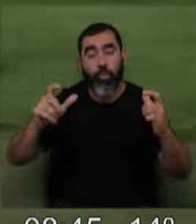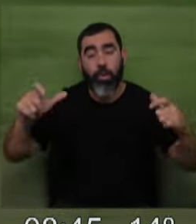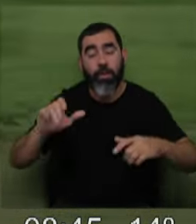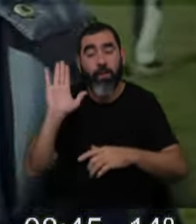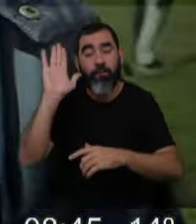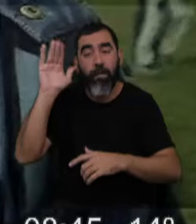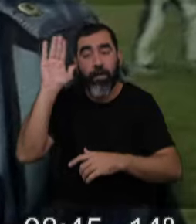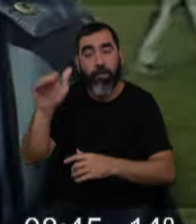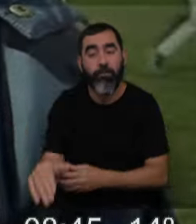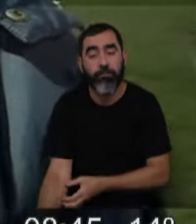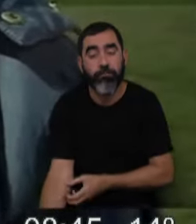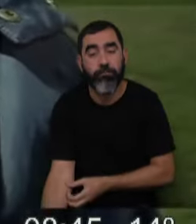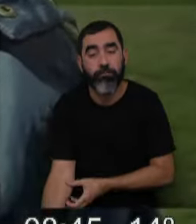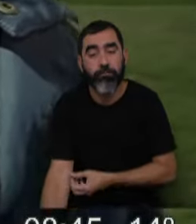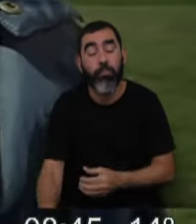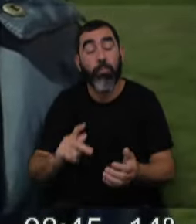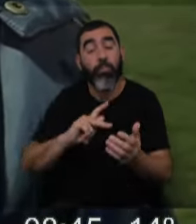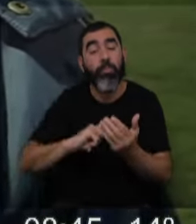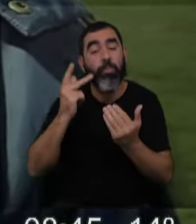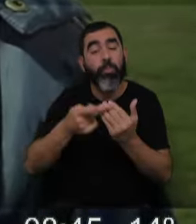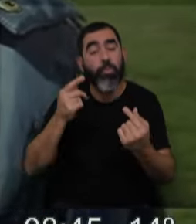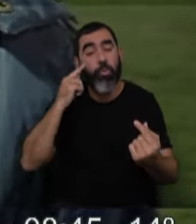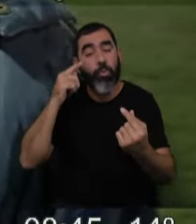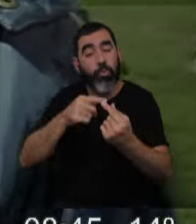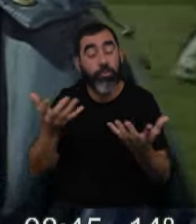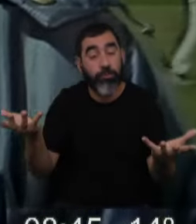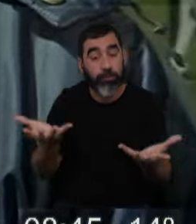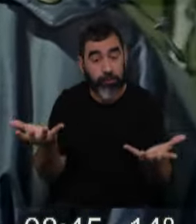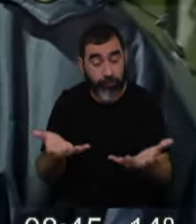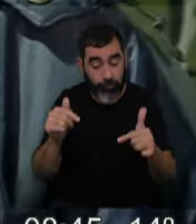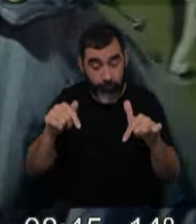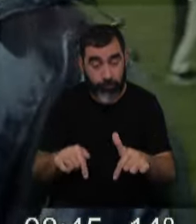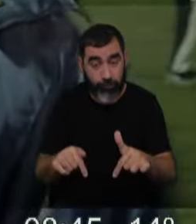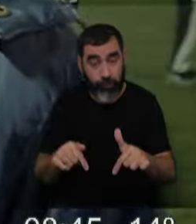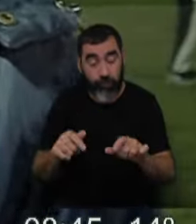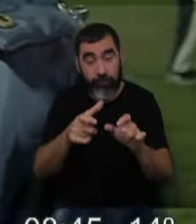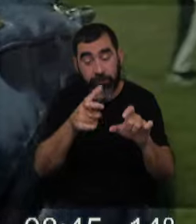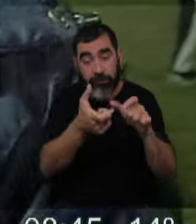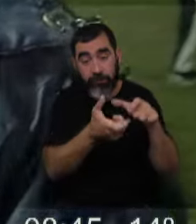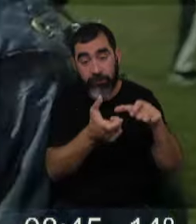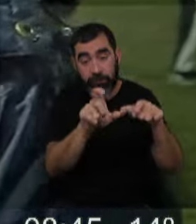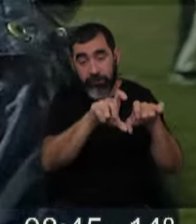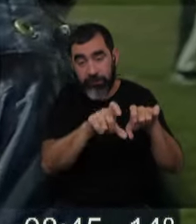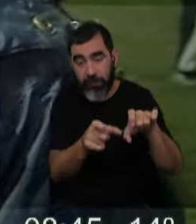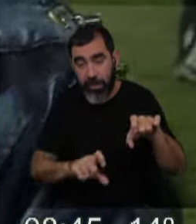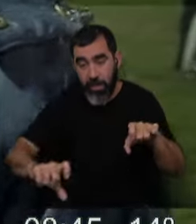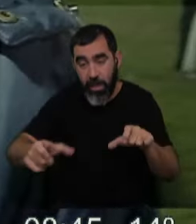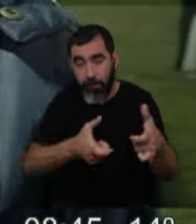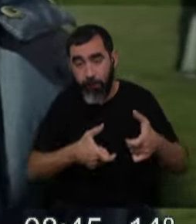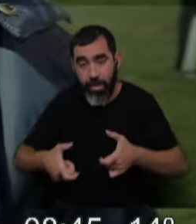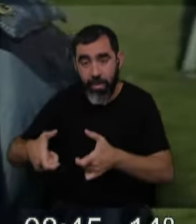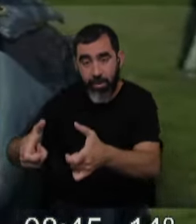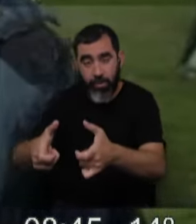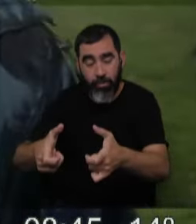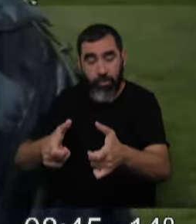básquet. El proyecto que queremos llevar a cabo acá es saneamiento para toda esta gente de alrededor de la cancha,